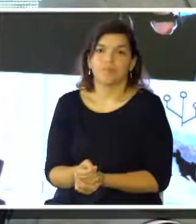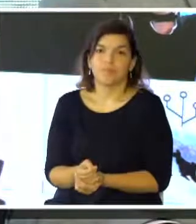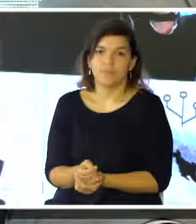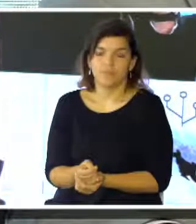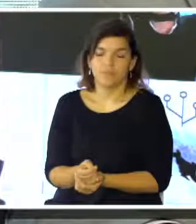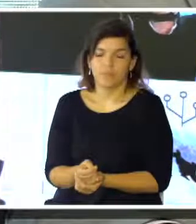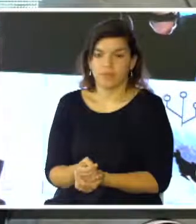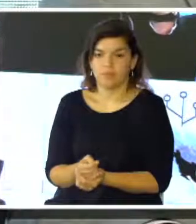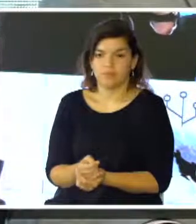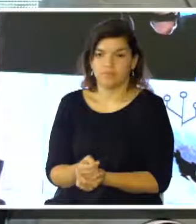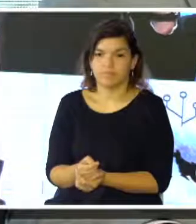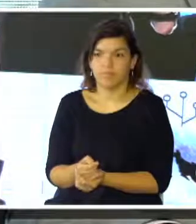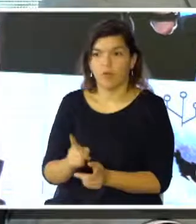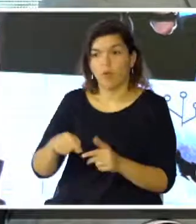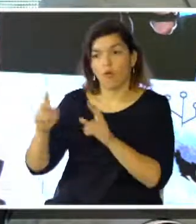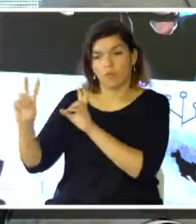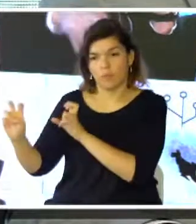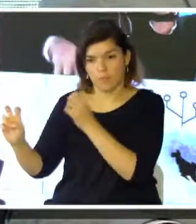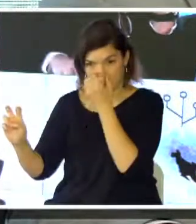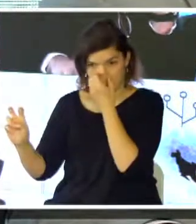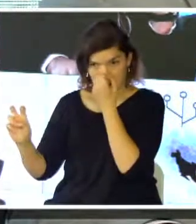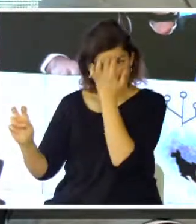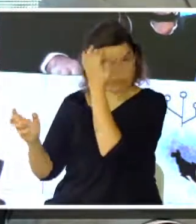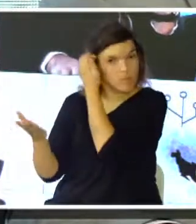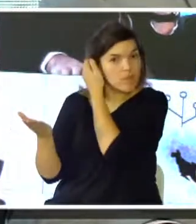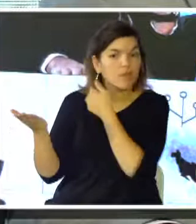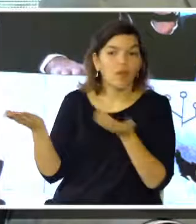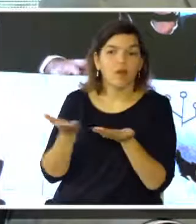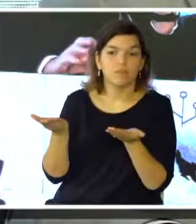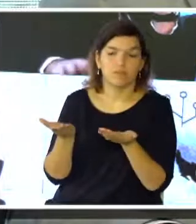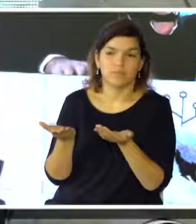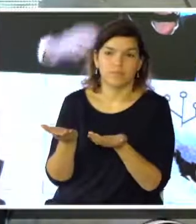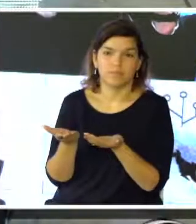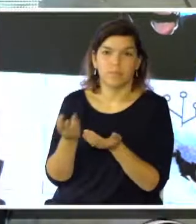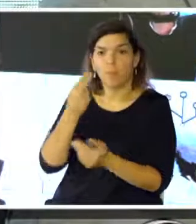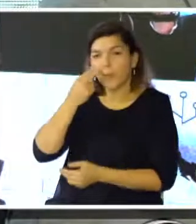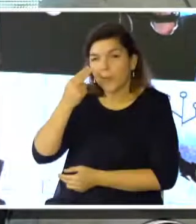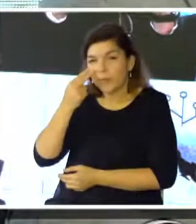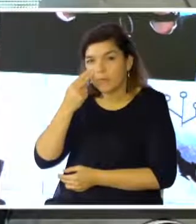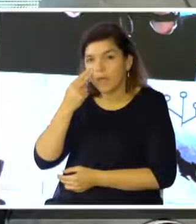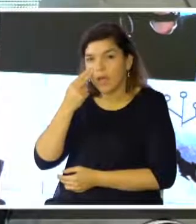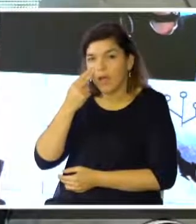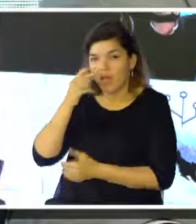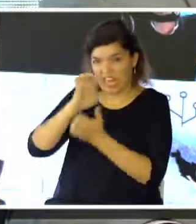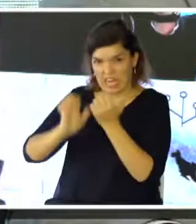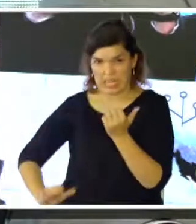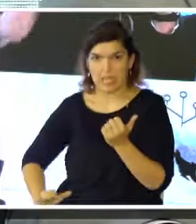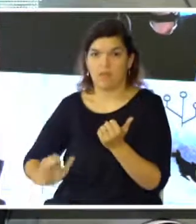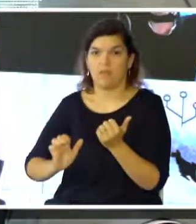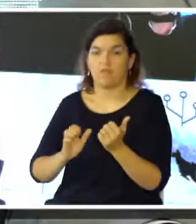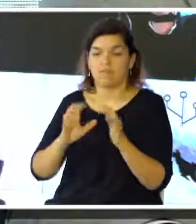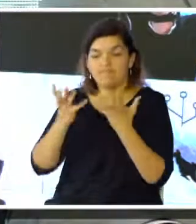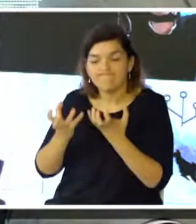bueno como cual como otras cuestiones que nosotros tenemos ahora con problemas grandes de energía es que estamos